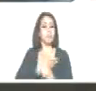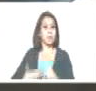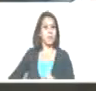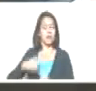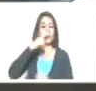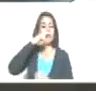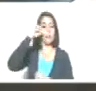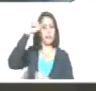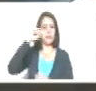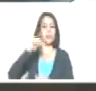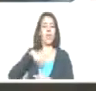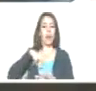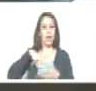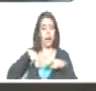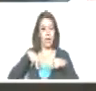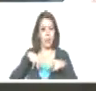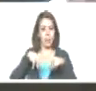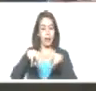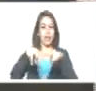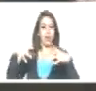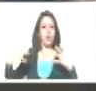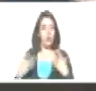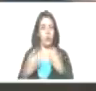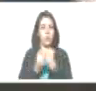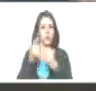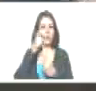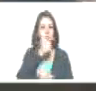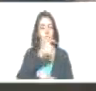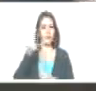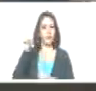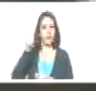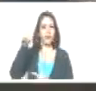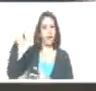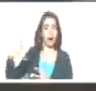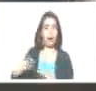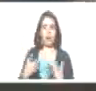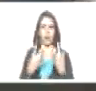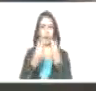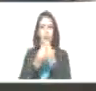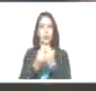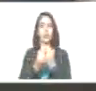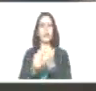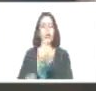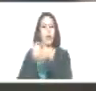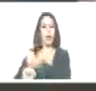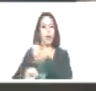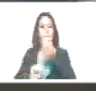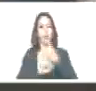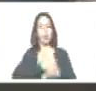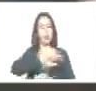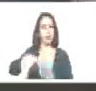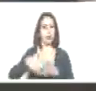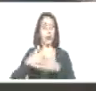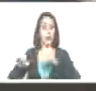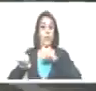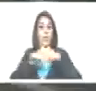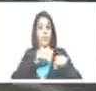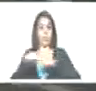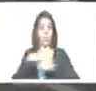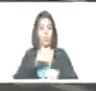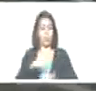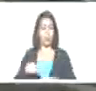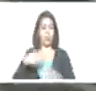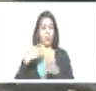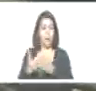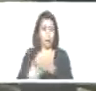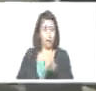a caminar, que el pueblo venezolano a usted lo acompaña y lo respalda en todas las acciones a favor de